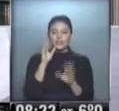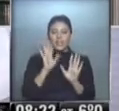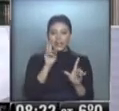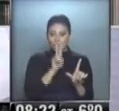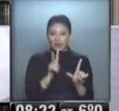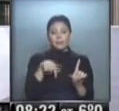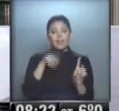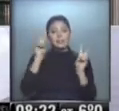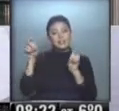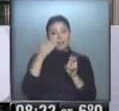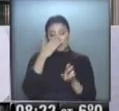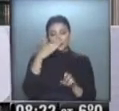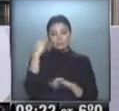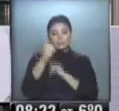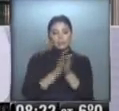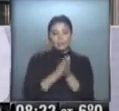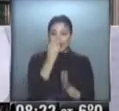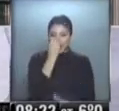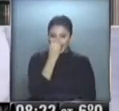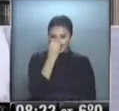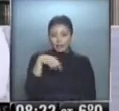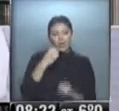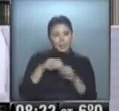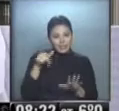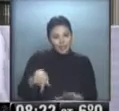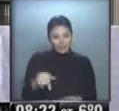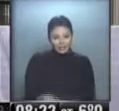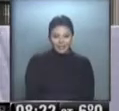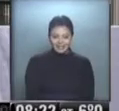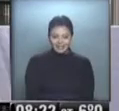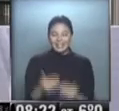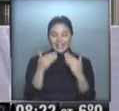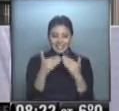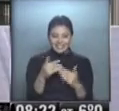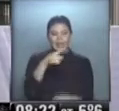y un tema que vamos a seguir tratando el de las alergias porque esto recién empieza claro gracias a ustedes